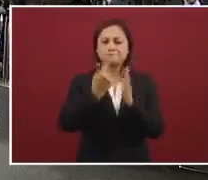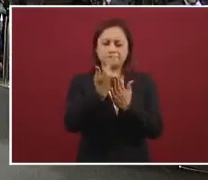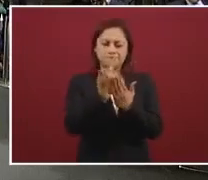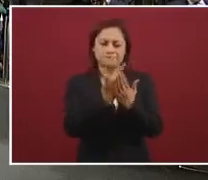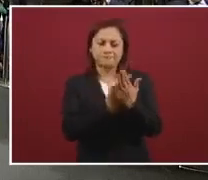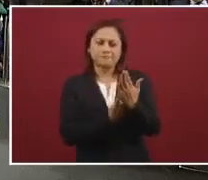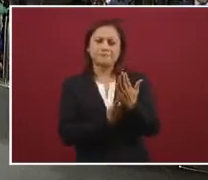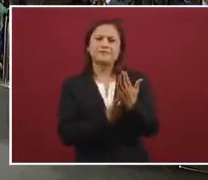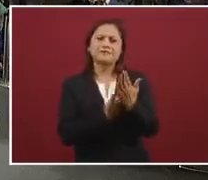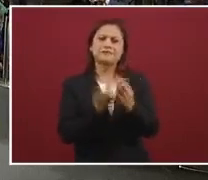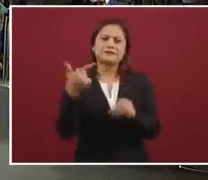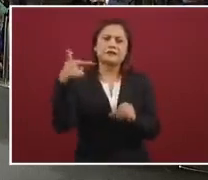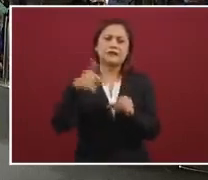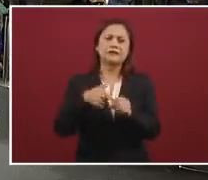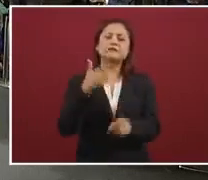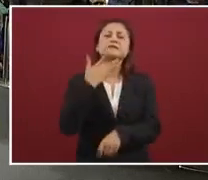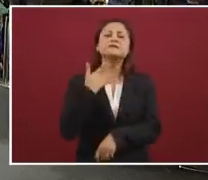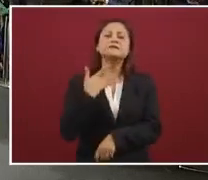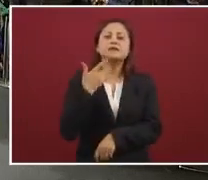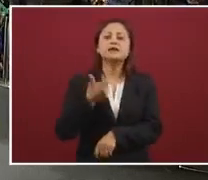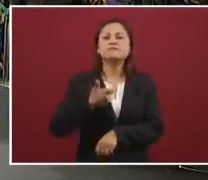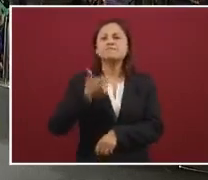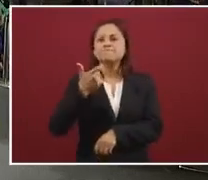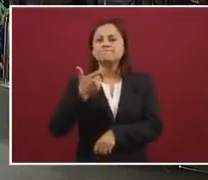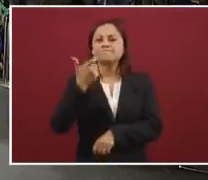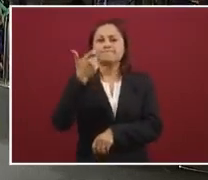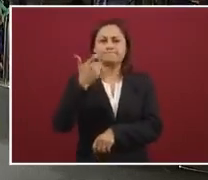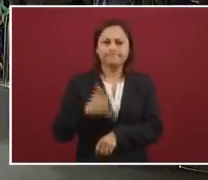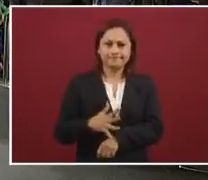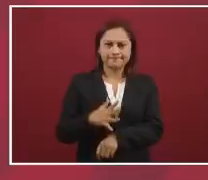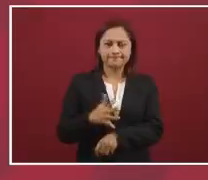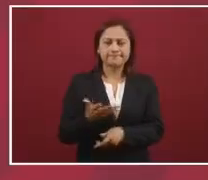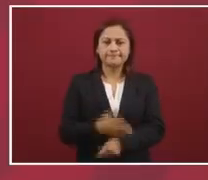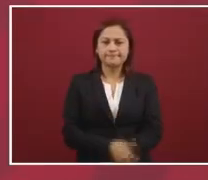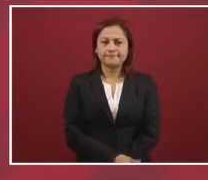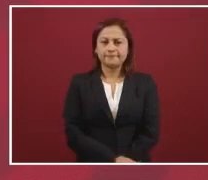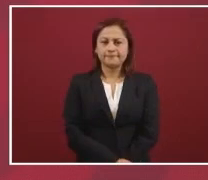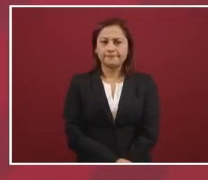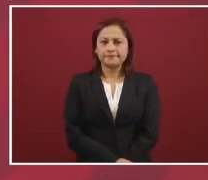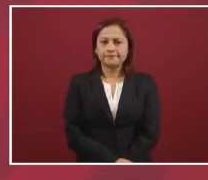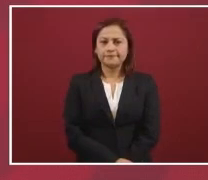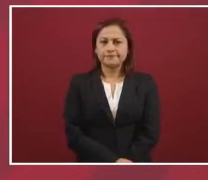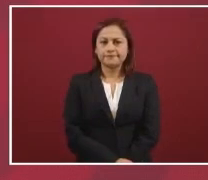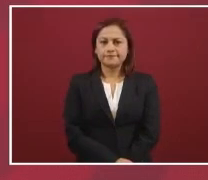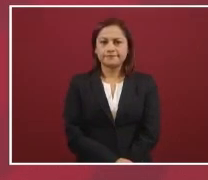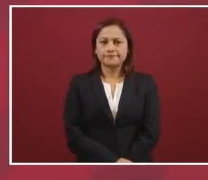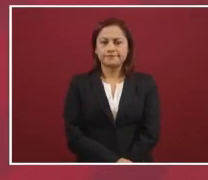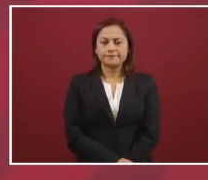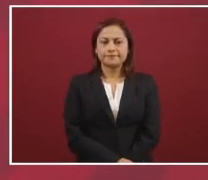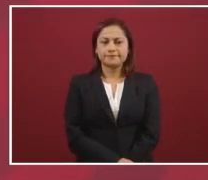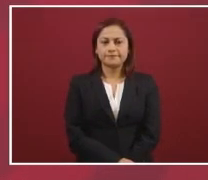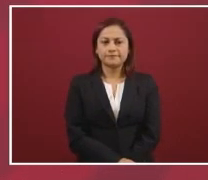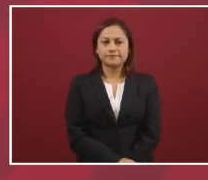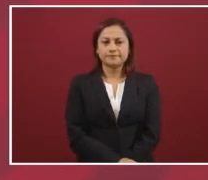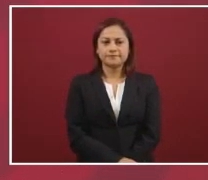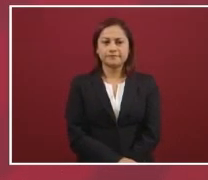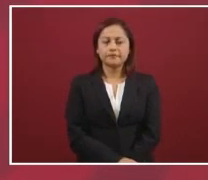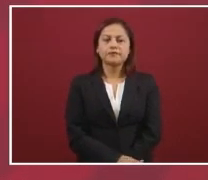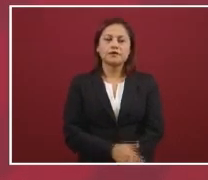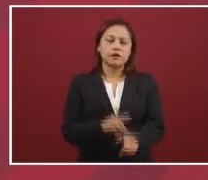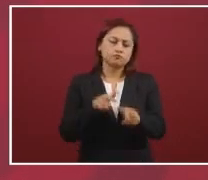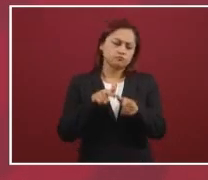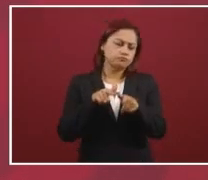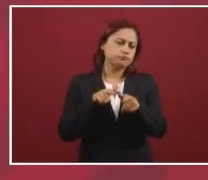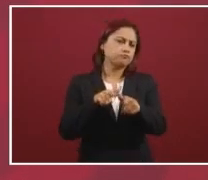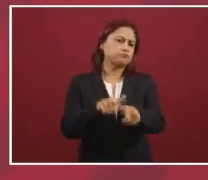quién en los precios de las gasolinas. Vamos a seguir informando, esto es